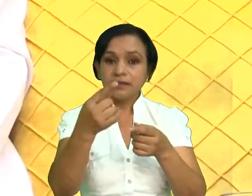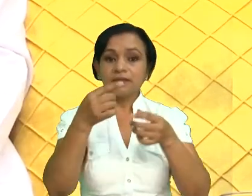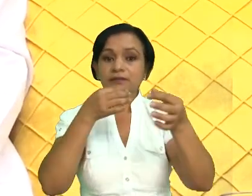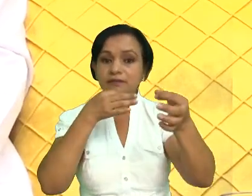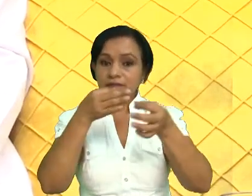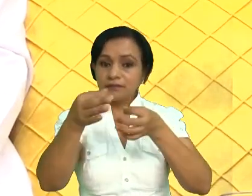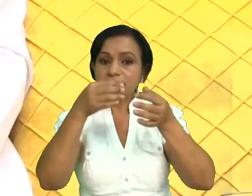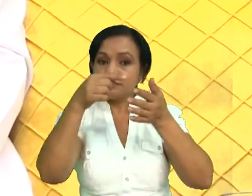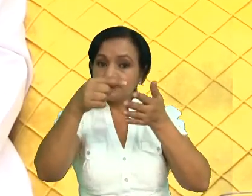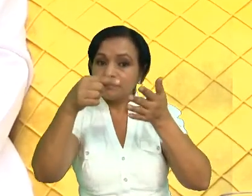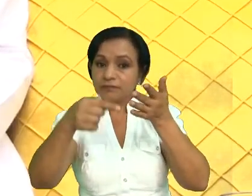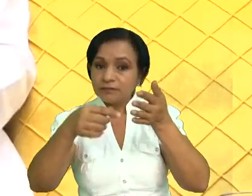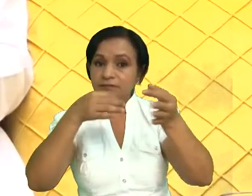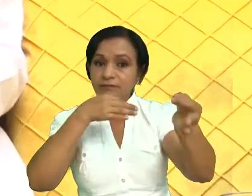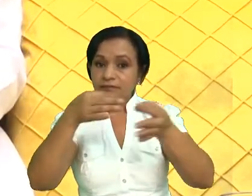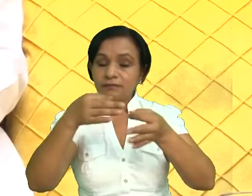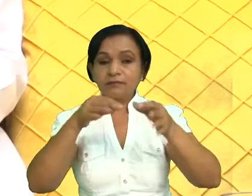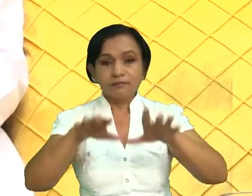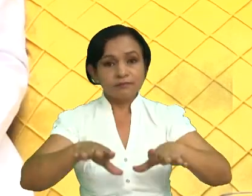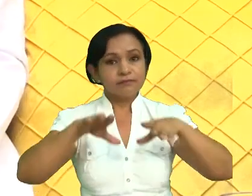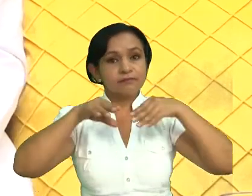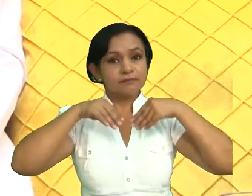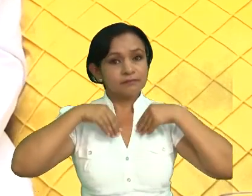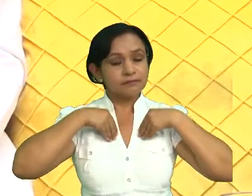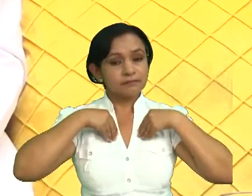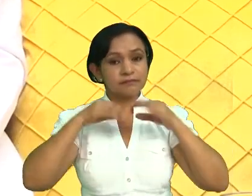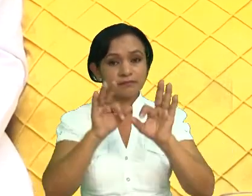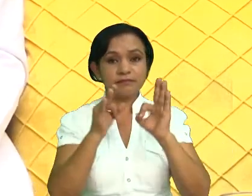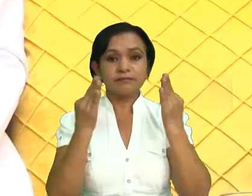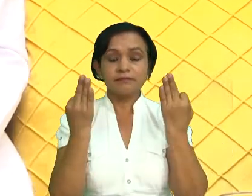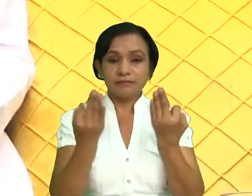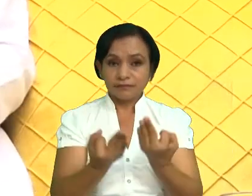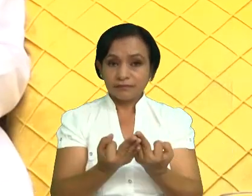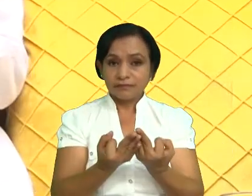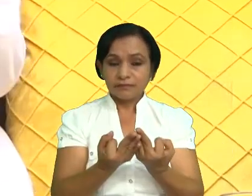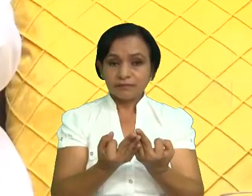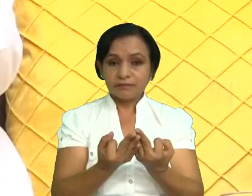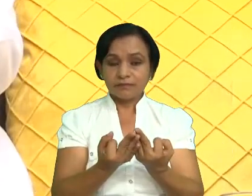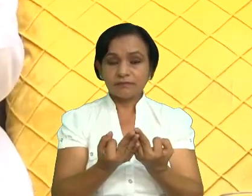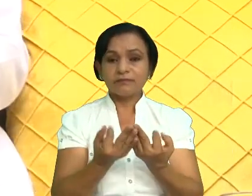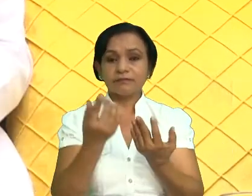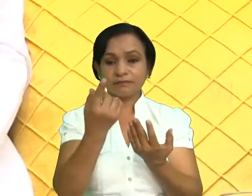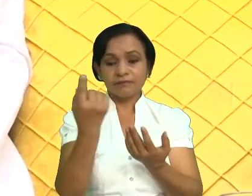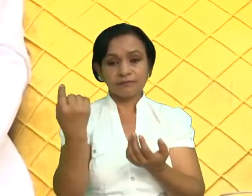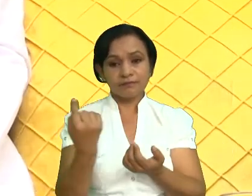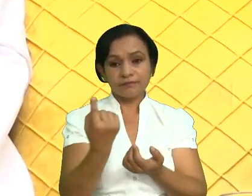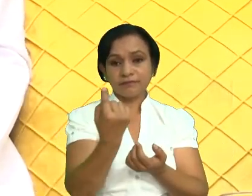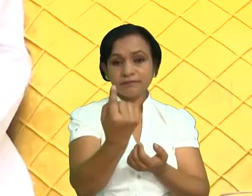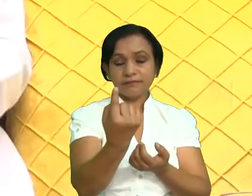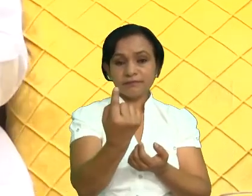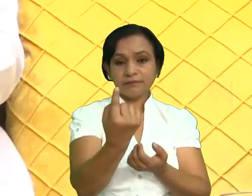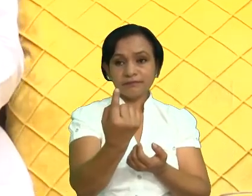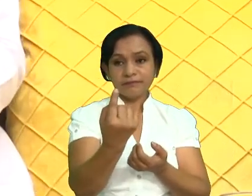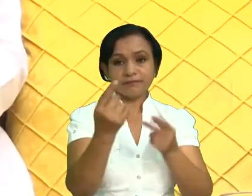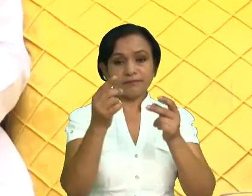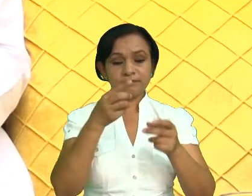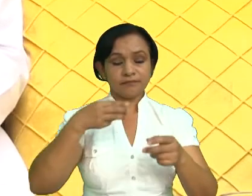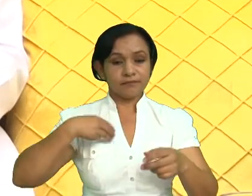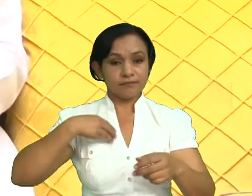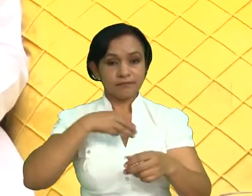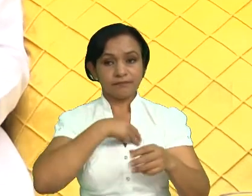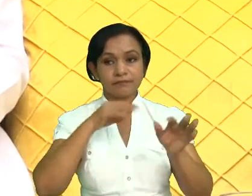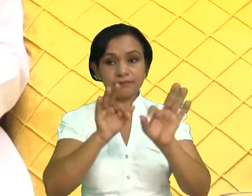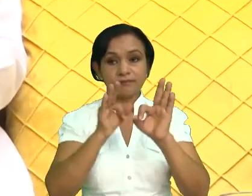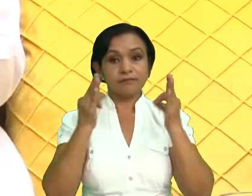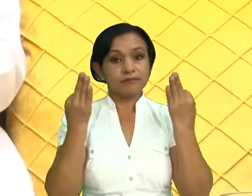damos, que sea recibida en el seno de la familia y que se pongan enfrente los miembros de la familia, y